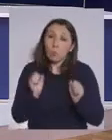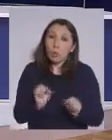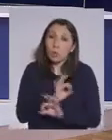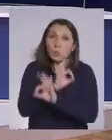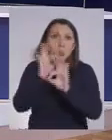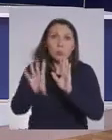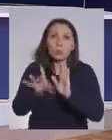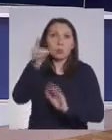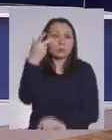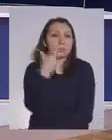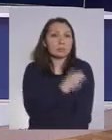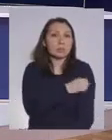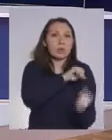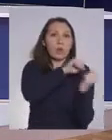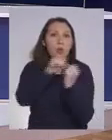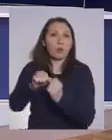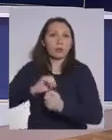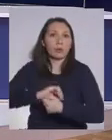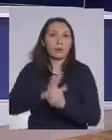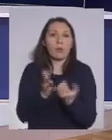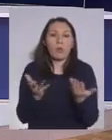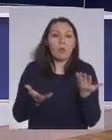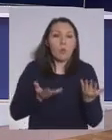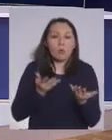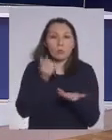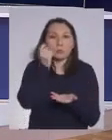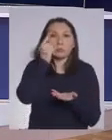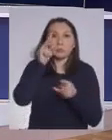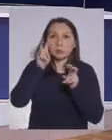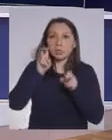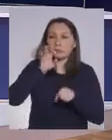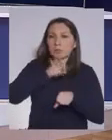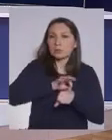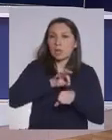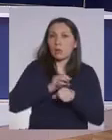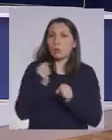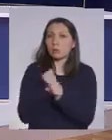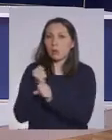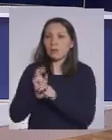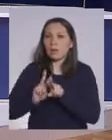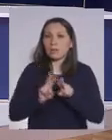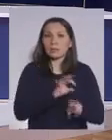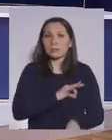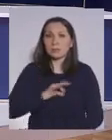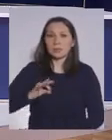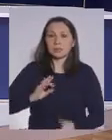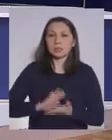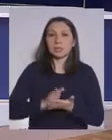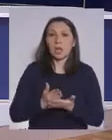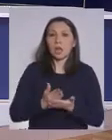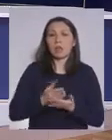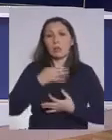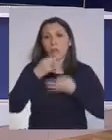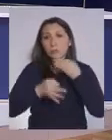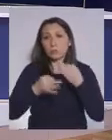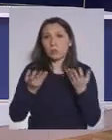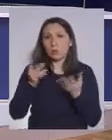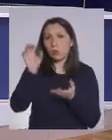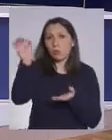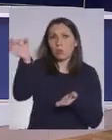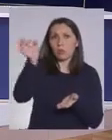cura para la pandemia del coi 19 cómo se toma desde el aspecto sanitario el trabajo que está haciendo también el ministerio de salud declaraciones de este